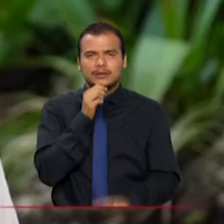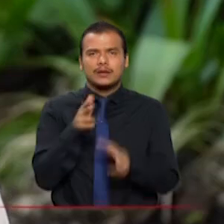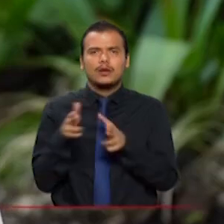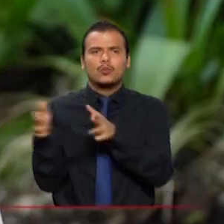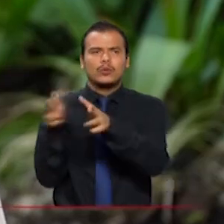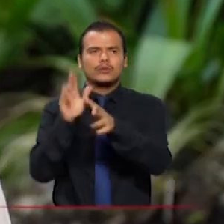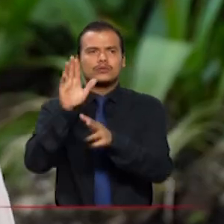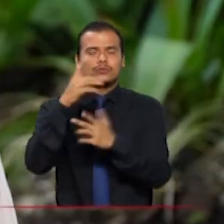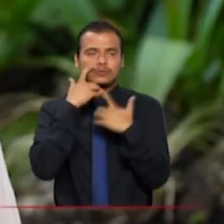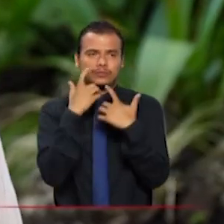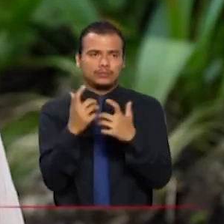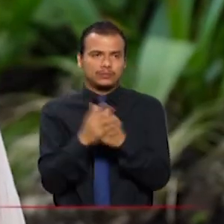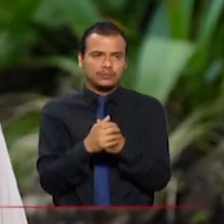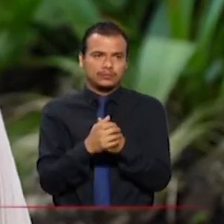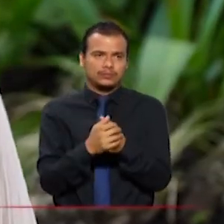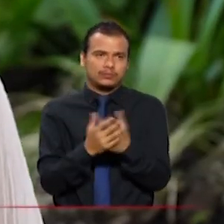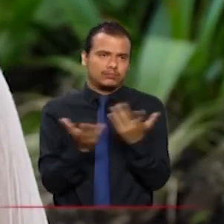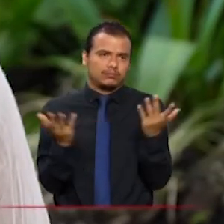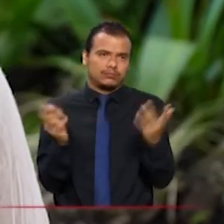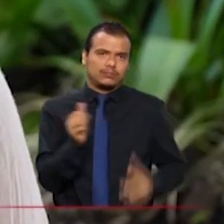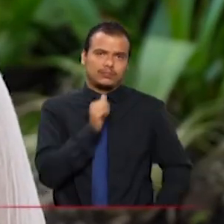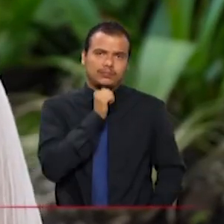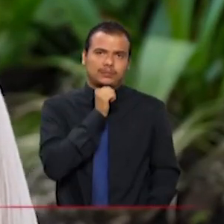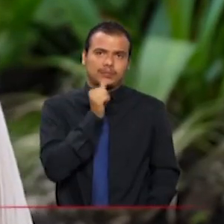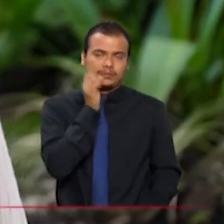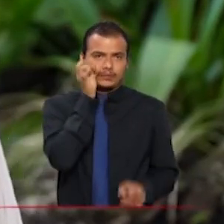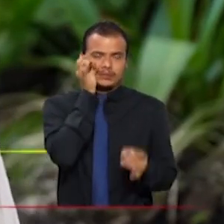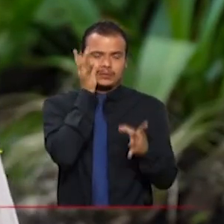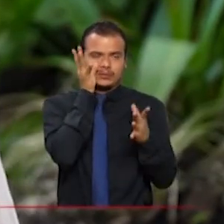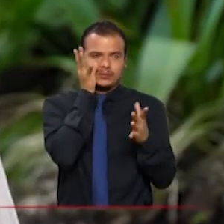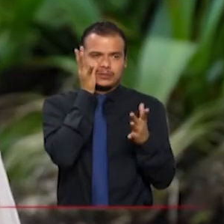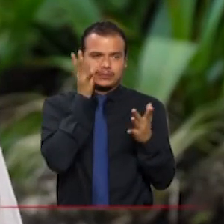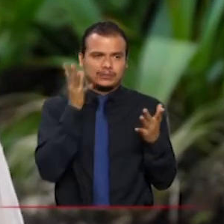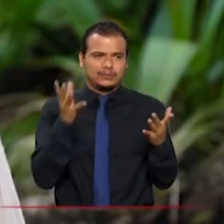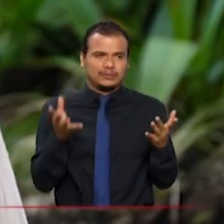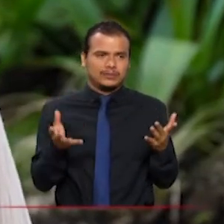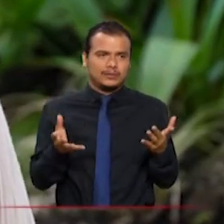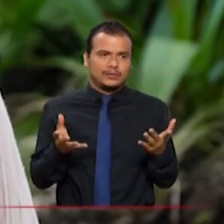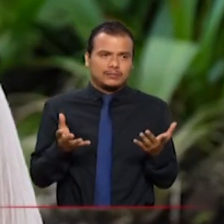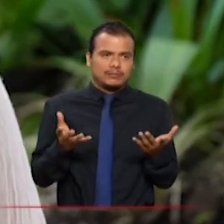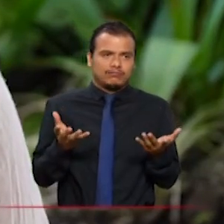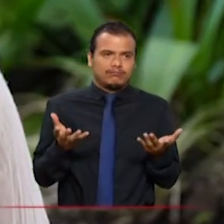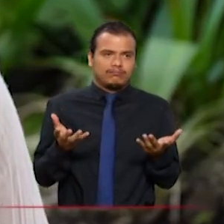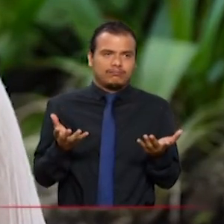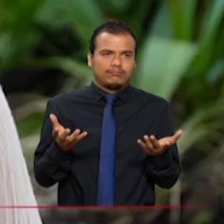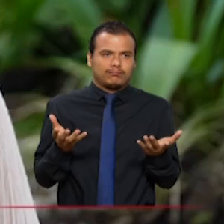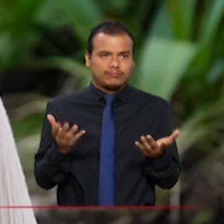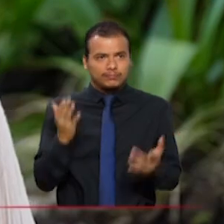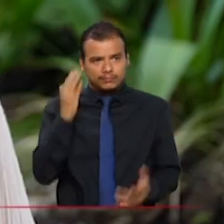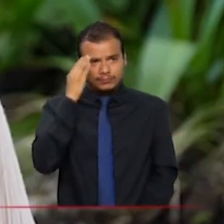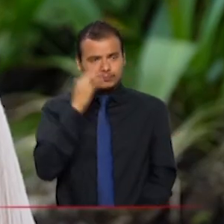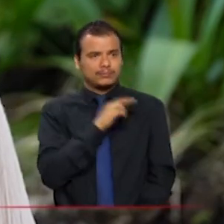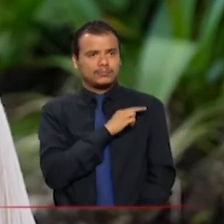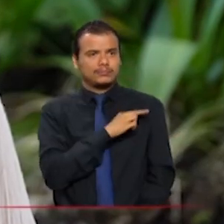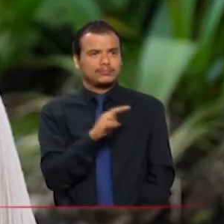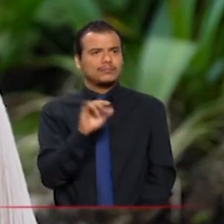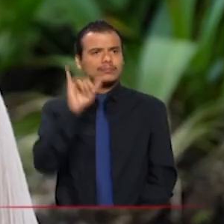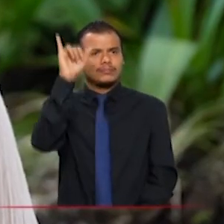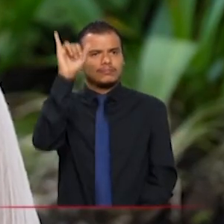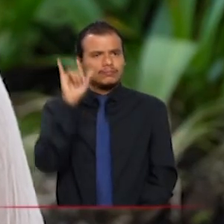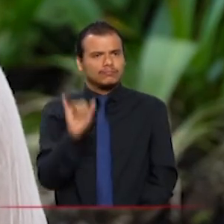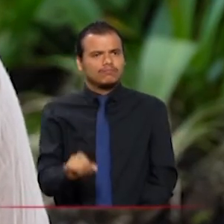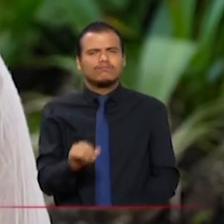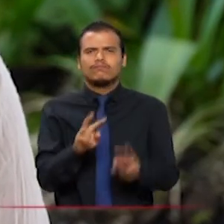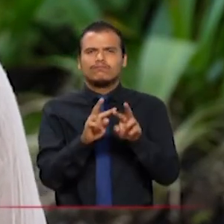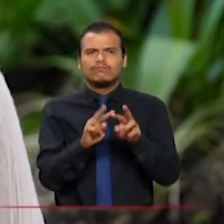región. Sería catastrófico, catastrófico para la región, el Valle del Cauca, que se caracteriza por esa